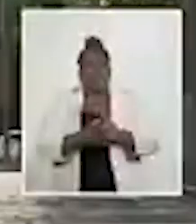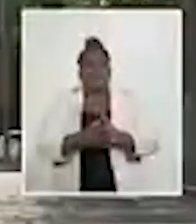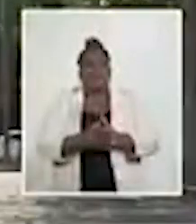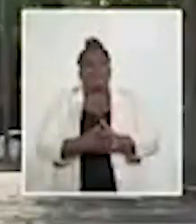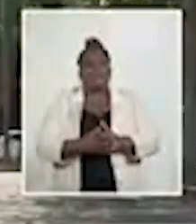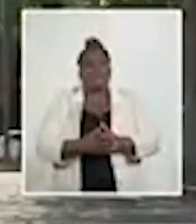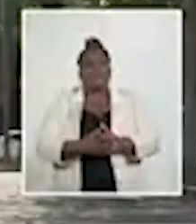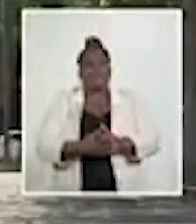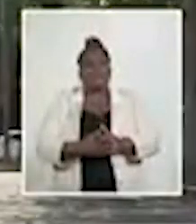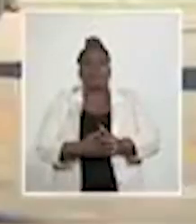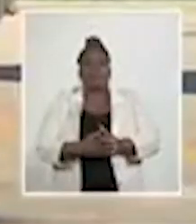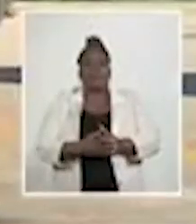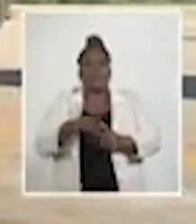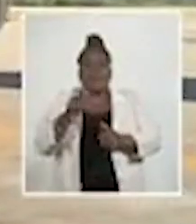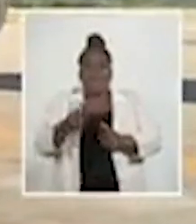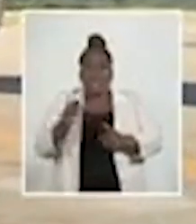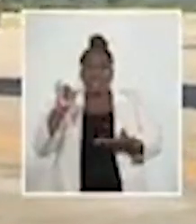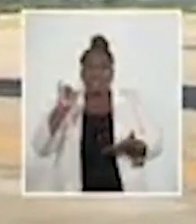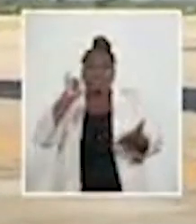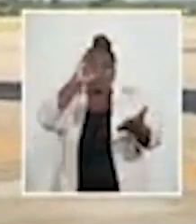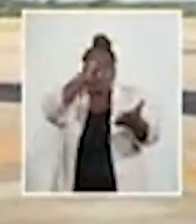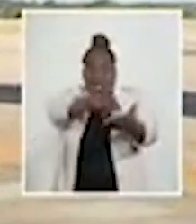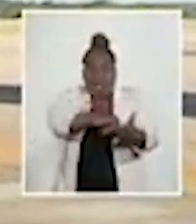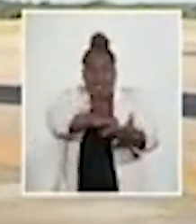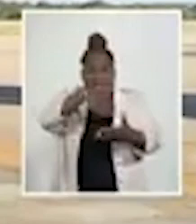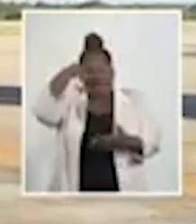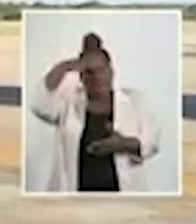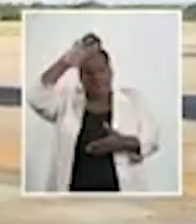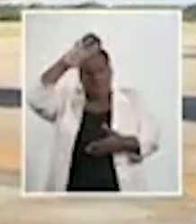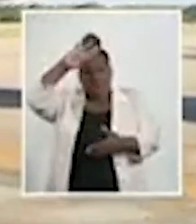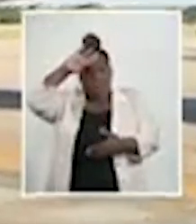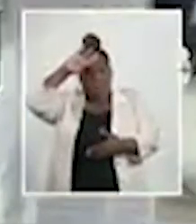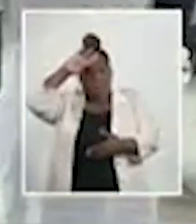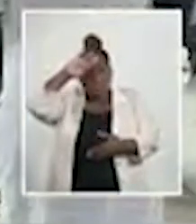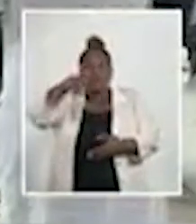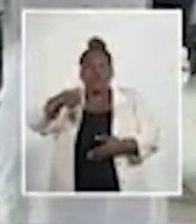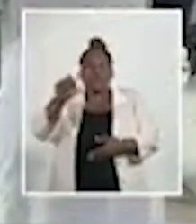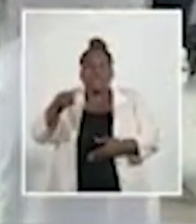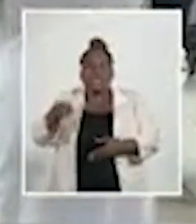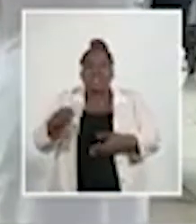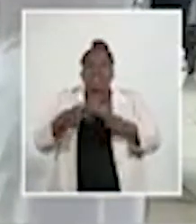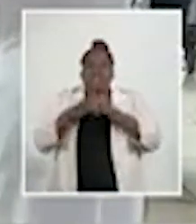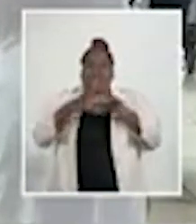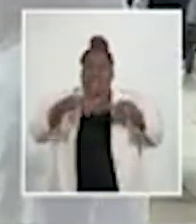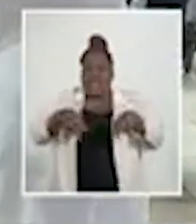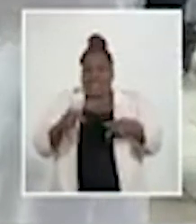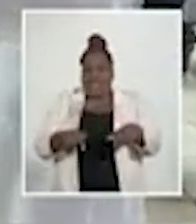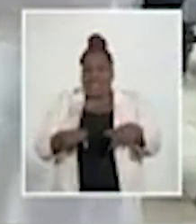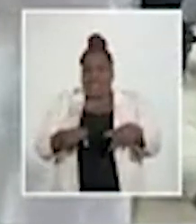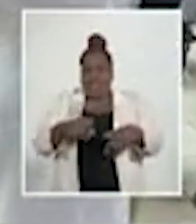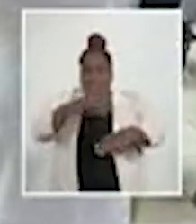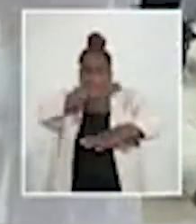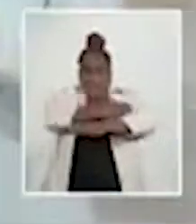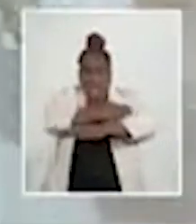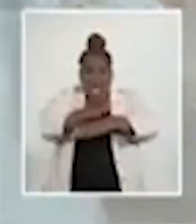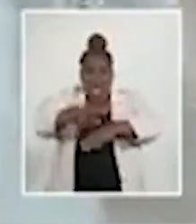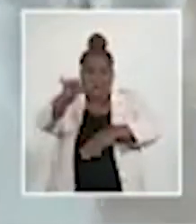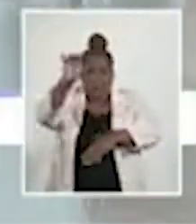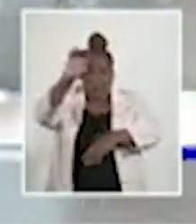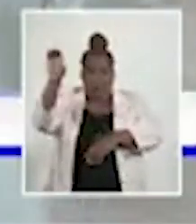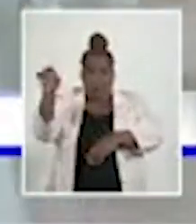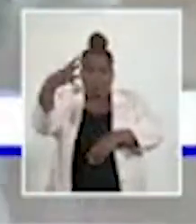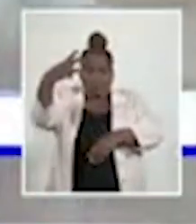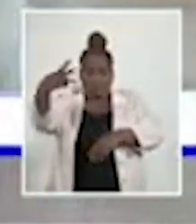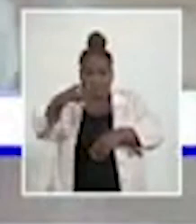cerró sus aeropuertos cerró los viajes aruba cerró los viajes a nicaragua a guyana y